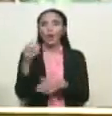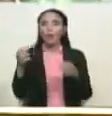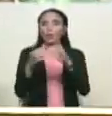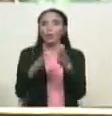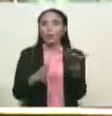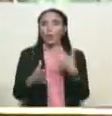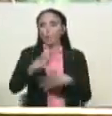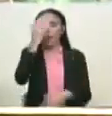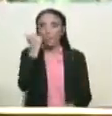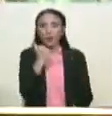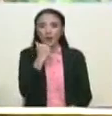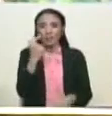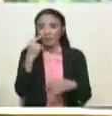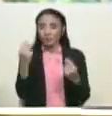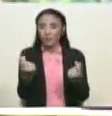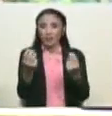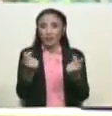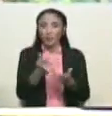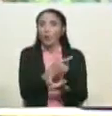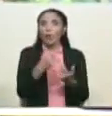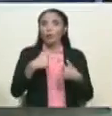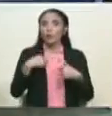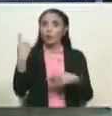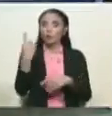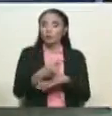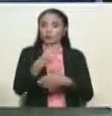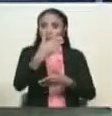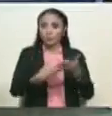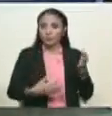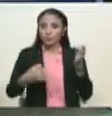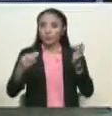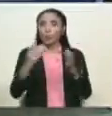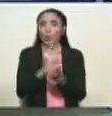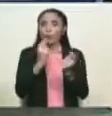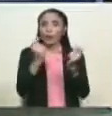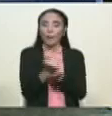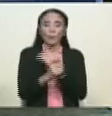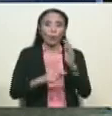Frente Francisco de Miranda. Yo he decretado una reestructuración total